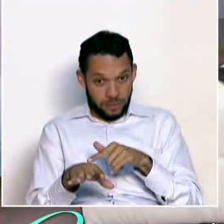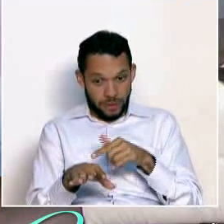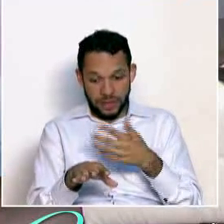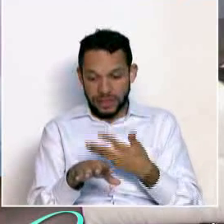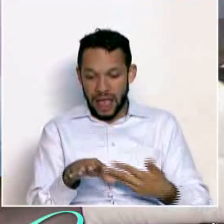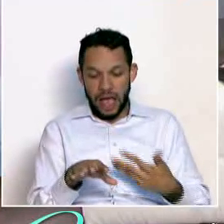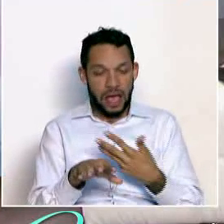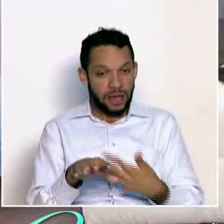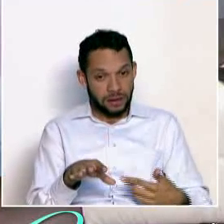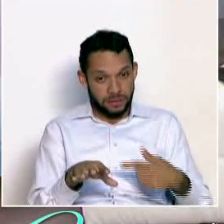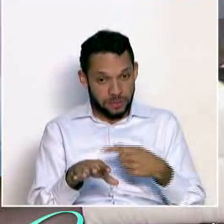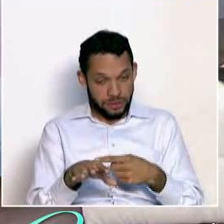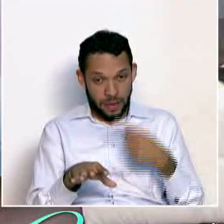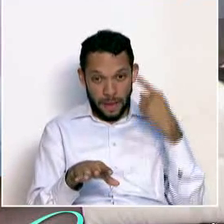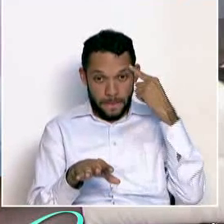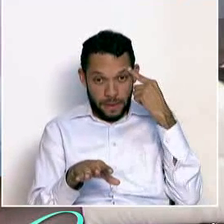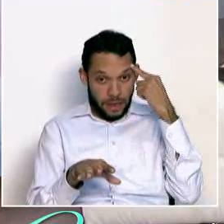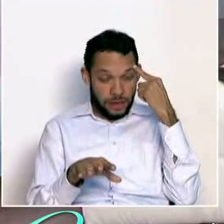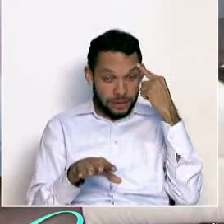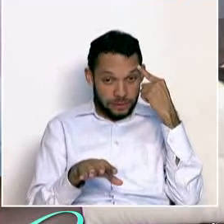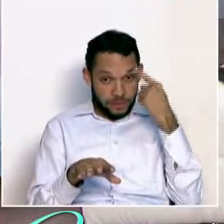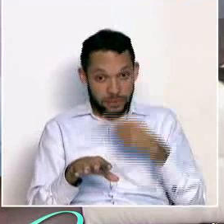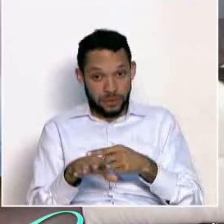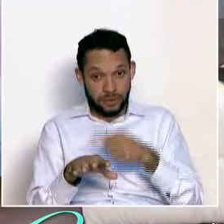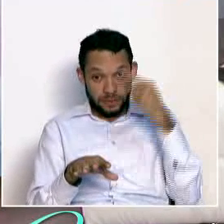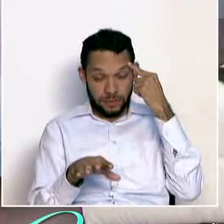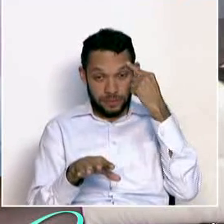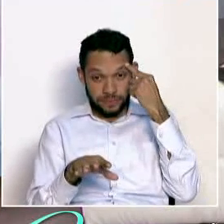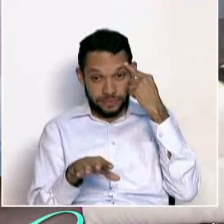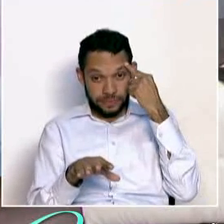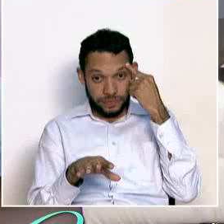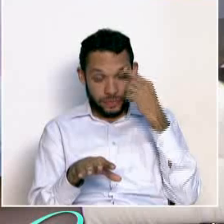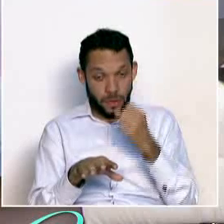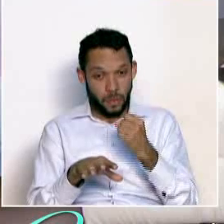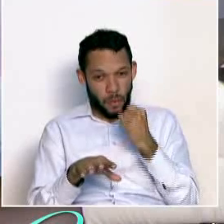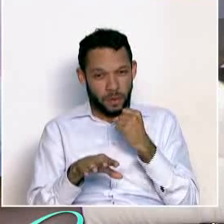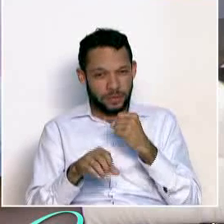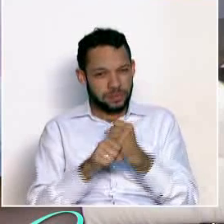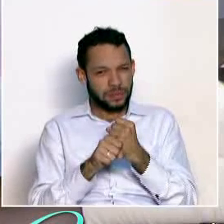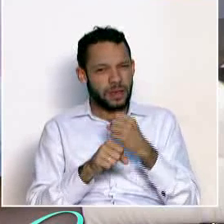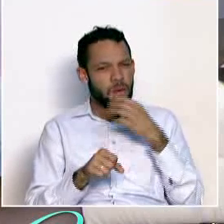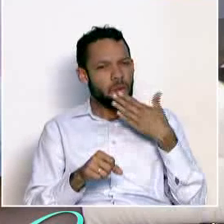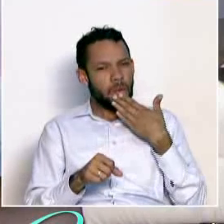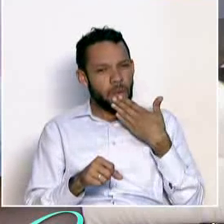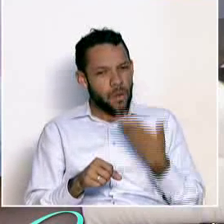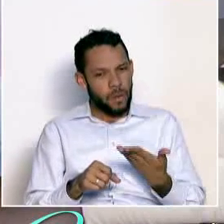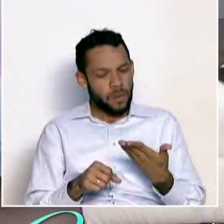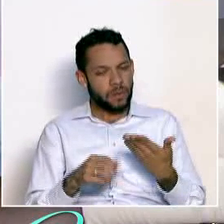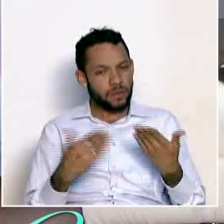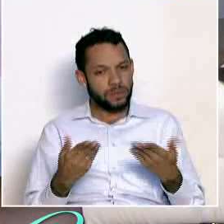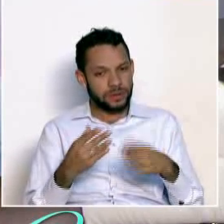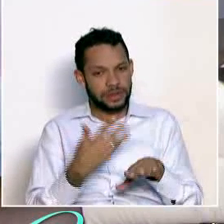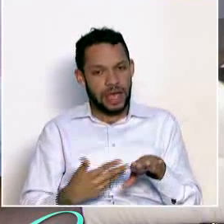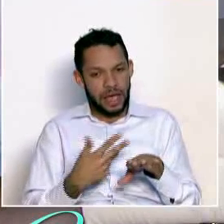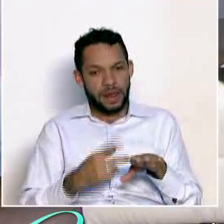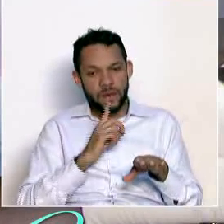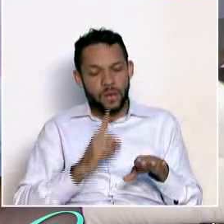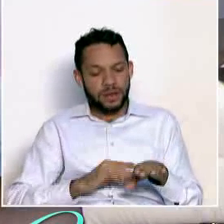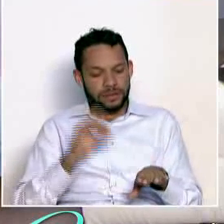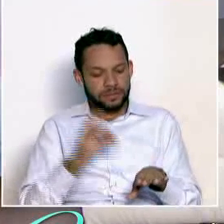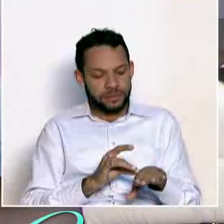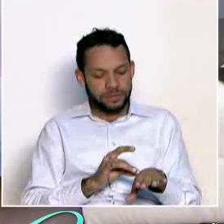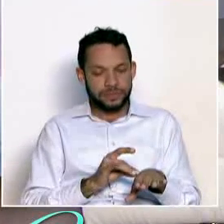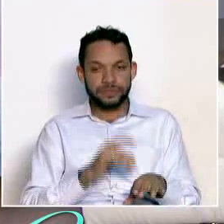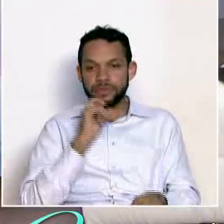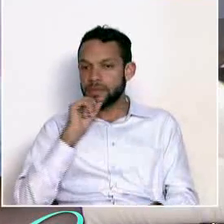sangró. ¿Será el pensar, será el efecto, la vasoconstricción, qué pasó, que no sangra? Le